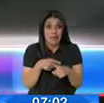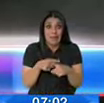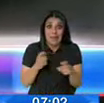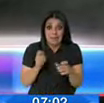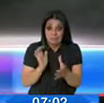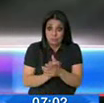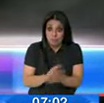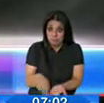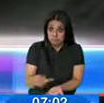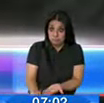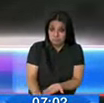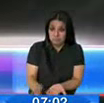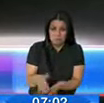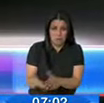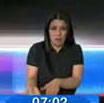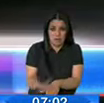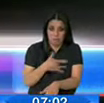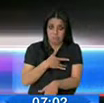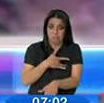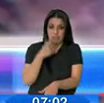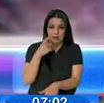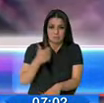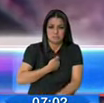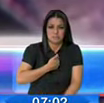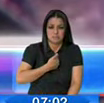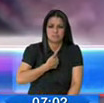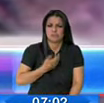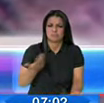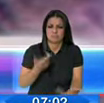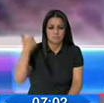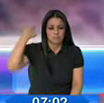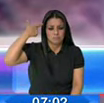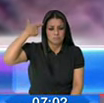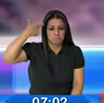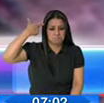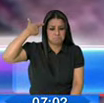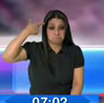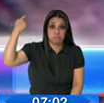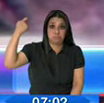en el piso, el supuesto femicida se disparó a la altura de la cabeza,